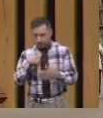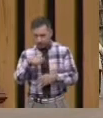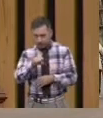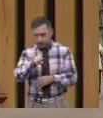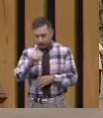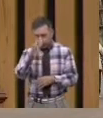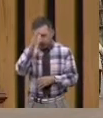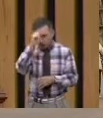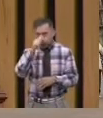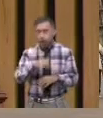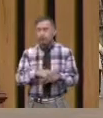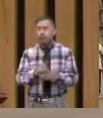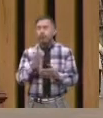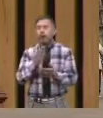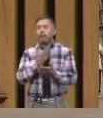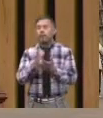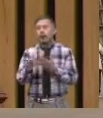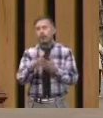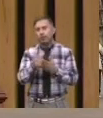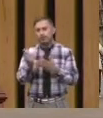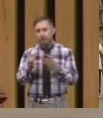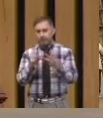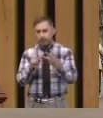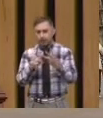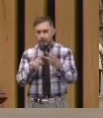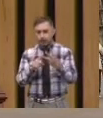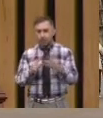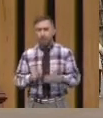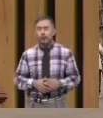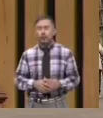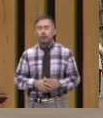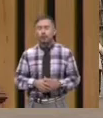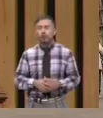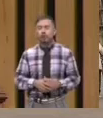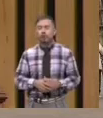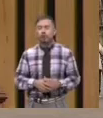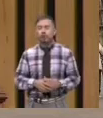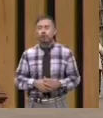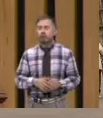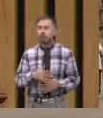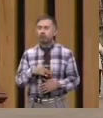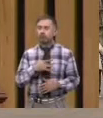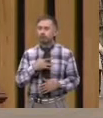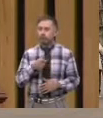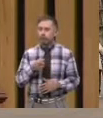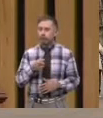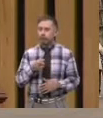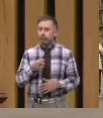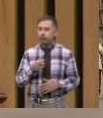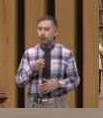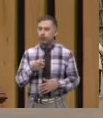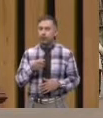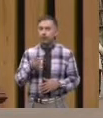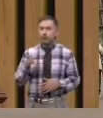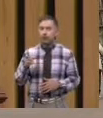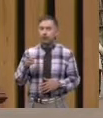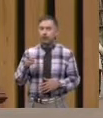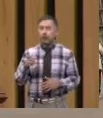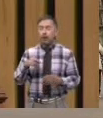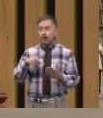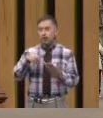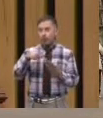Además, en tercer lugar, señalaría que es incorrecto acudir a la figura en el